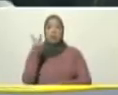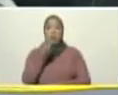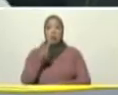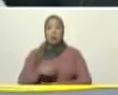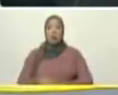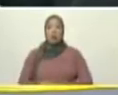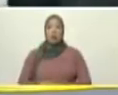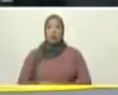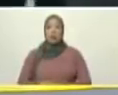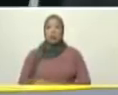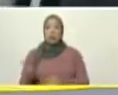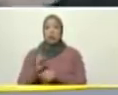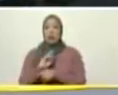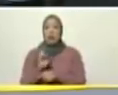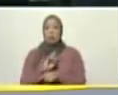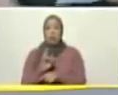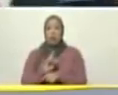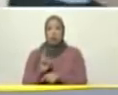Y aparecía